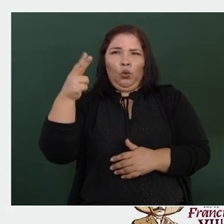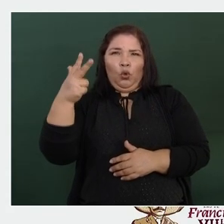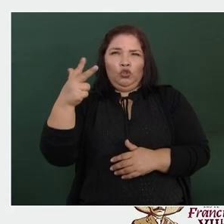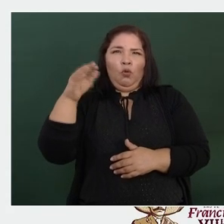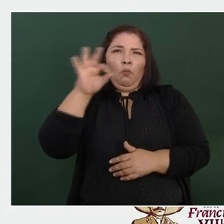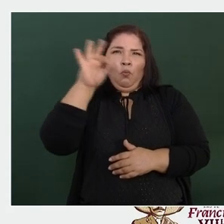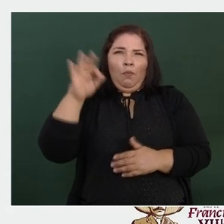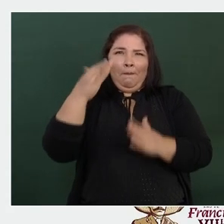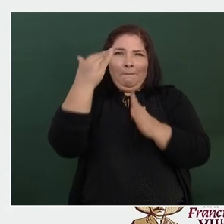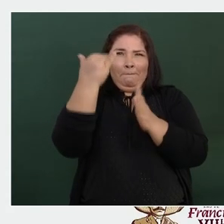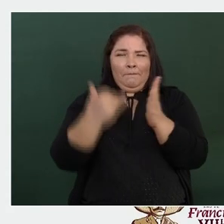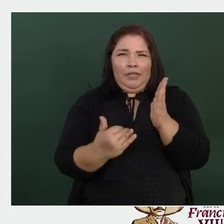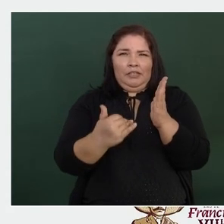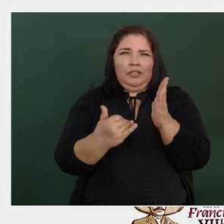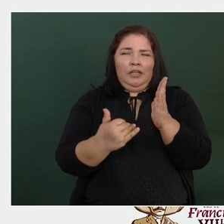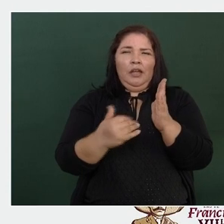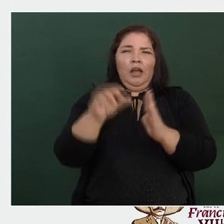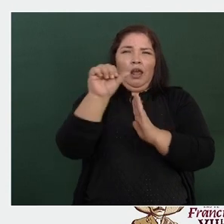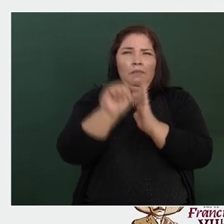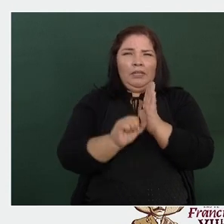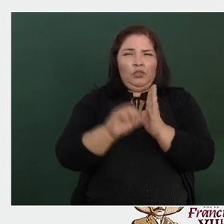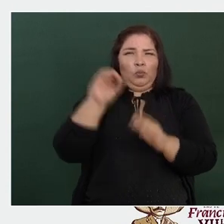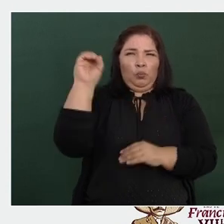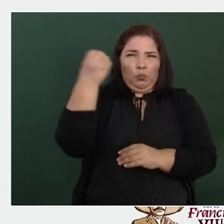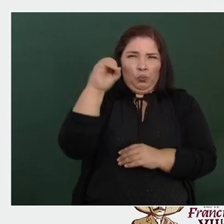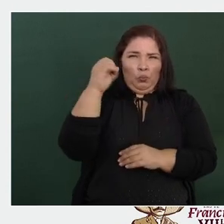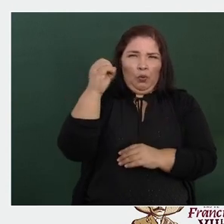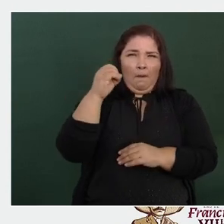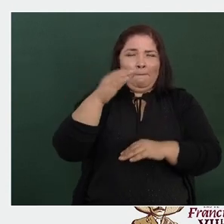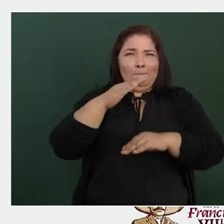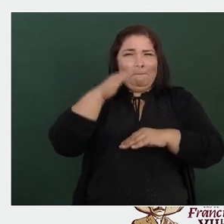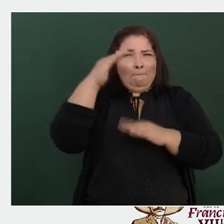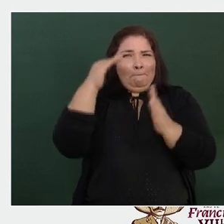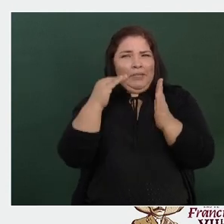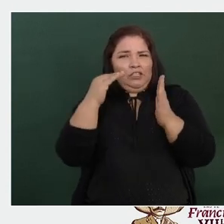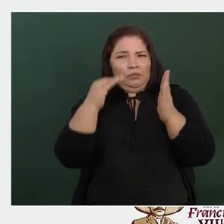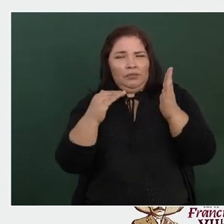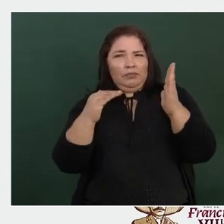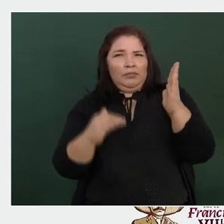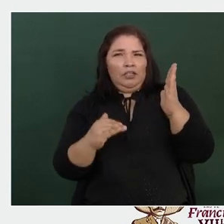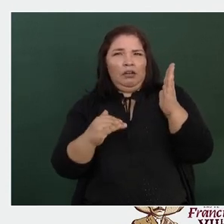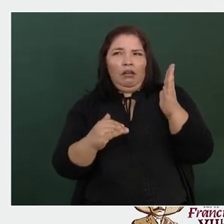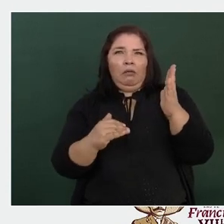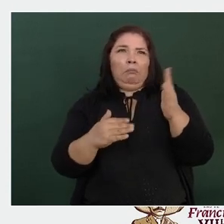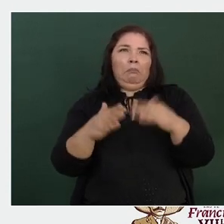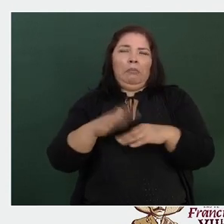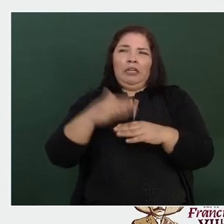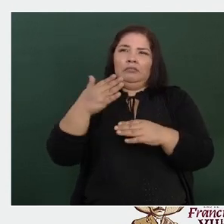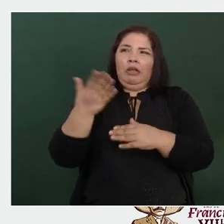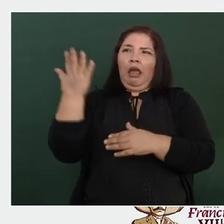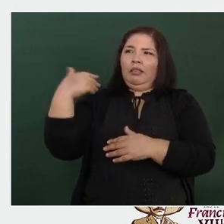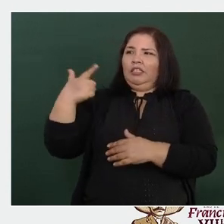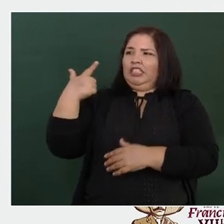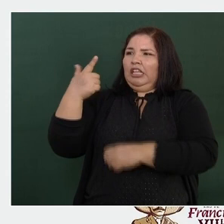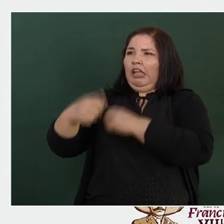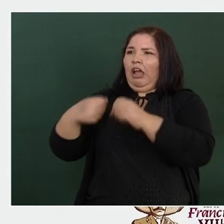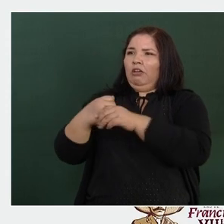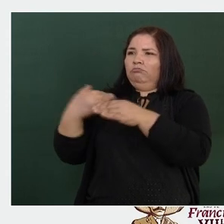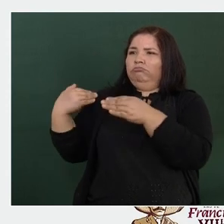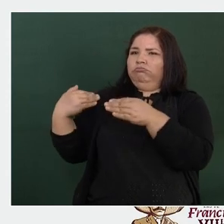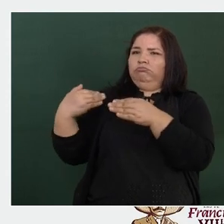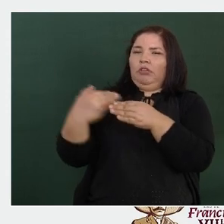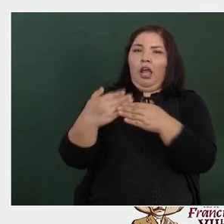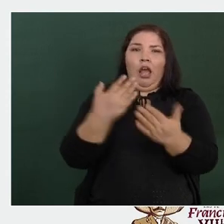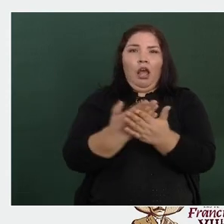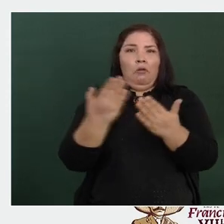21.8%. Se trata del mes de octubre más bajo de los últimos 7 años. Es decir, que